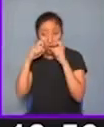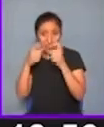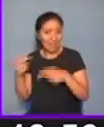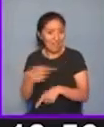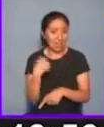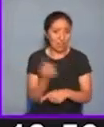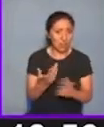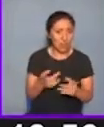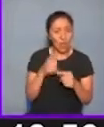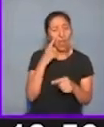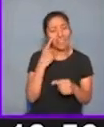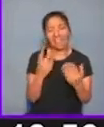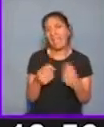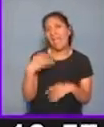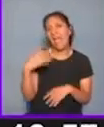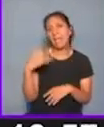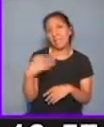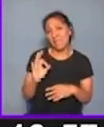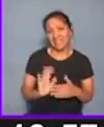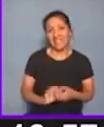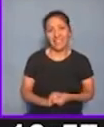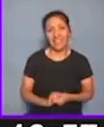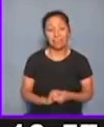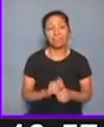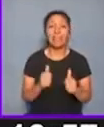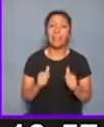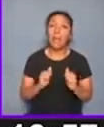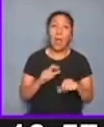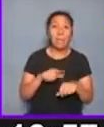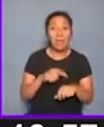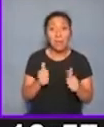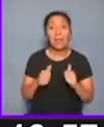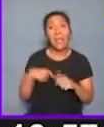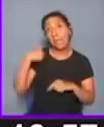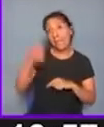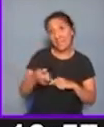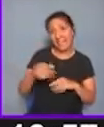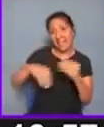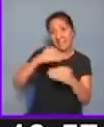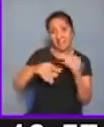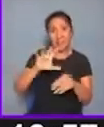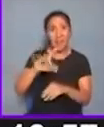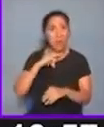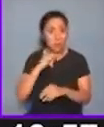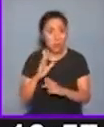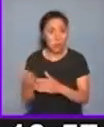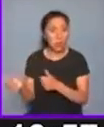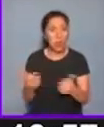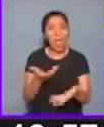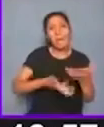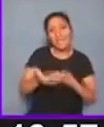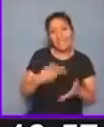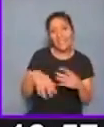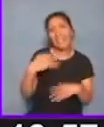este día que es muy importante de la epifanía del señor esperemos que maana tod familia jenia Todos los que se acerquen la pasen super bien en una jornada